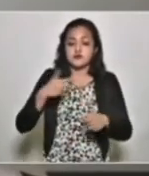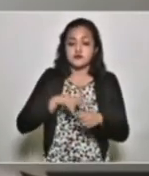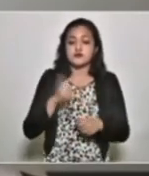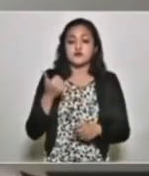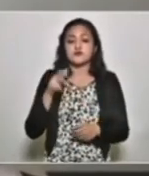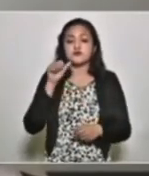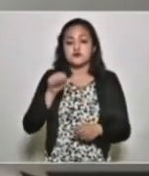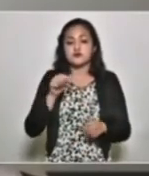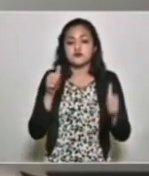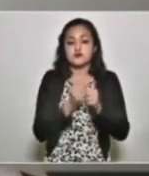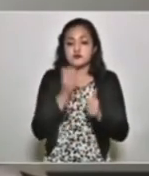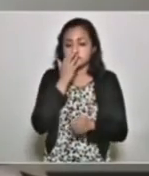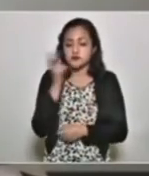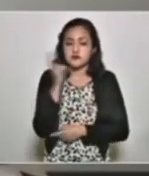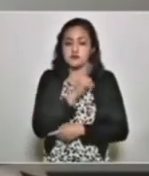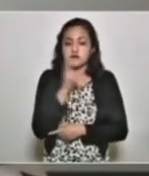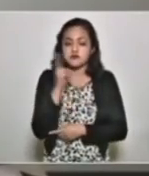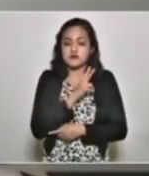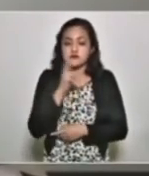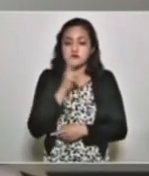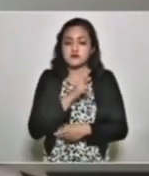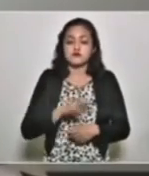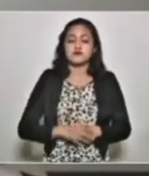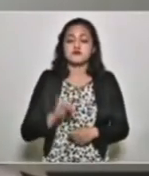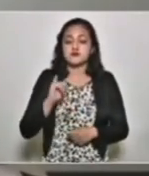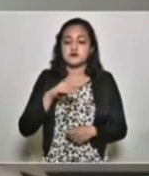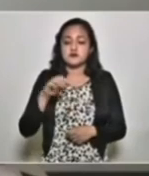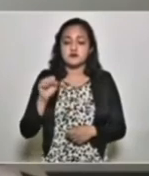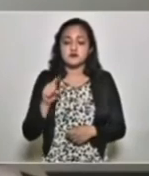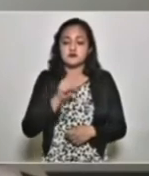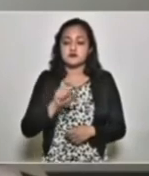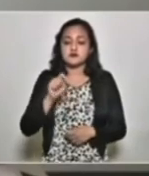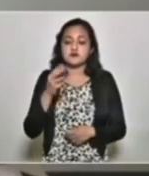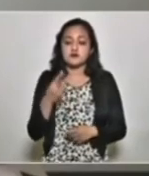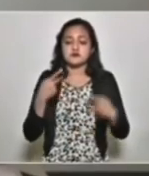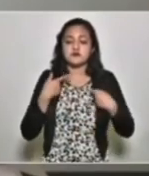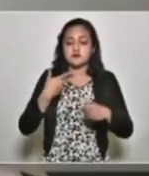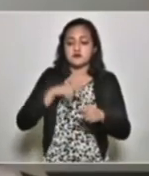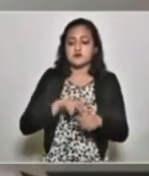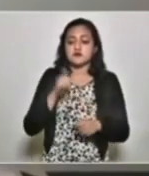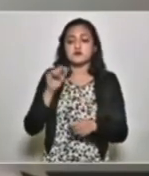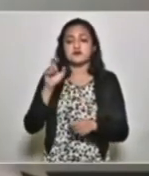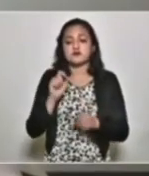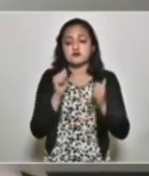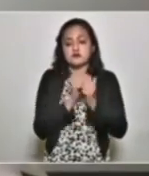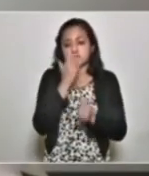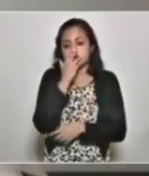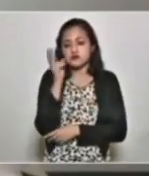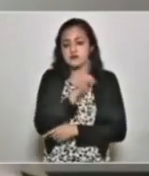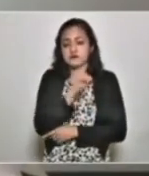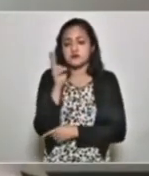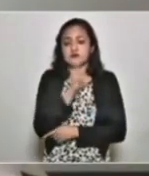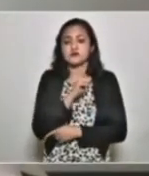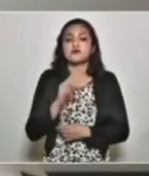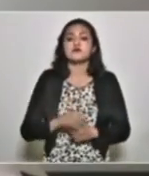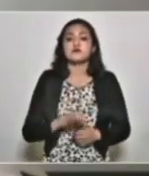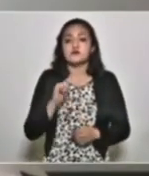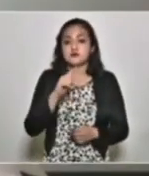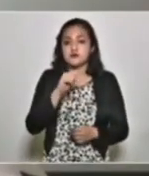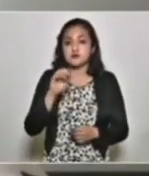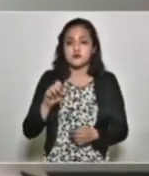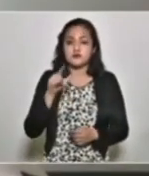hospitalizados, 16 con ventilación mecánica. IMSS, 123 pacientes, 20 con ventilación mecánica.